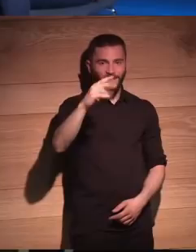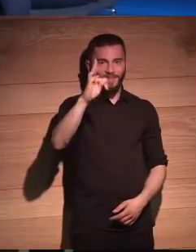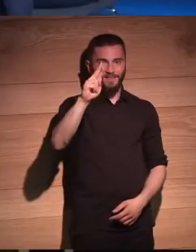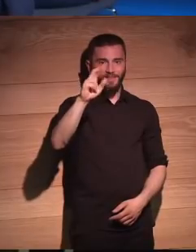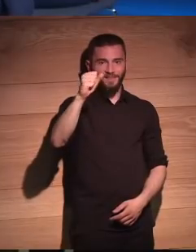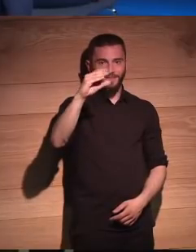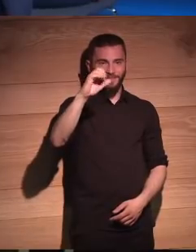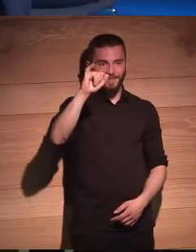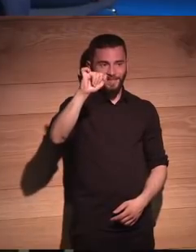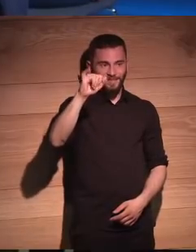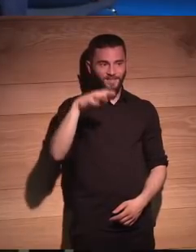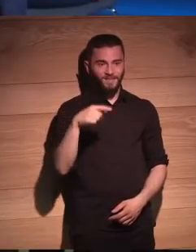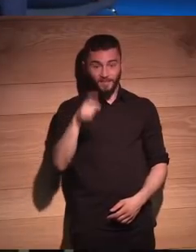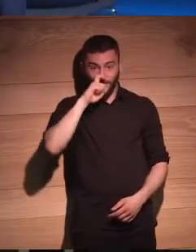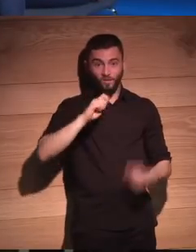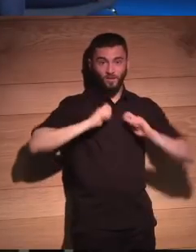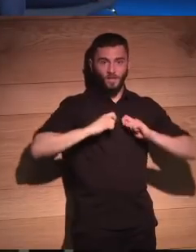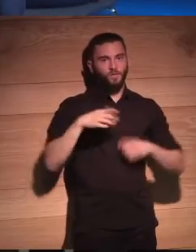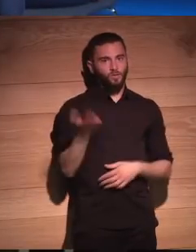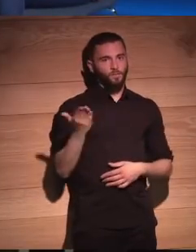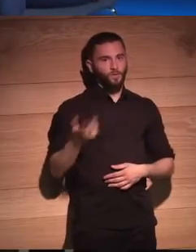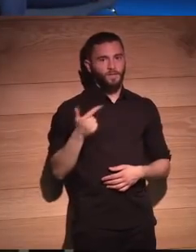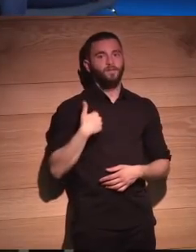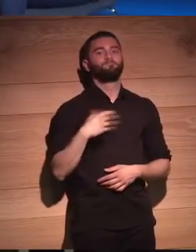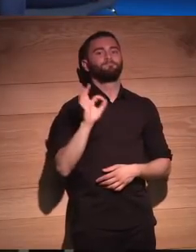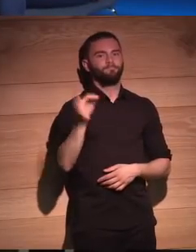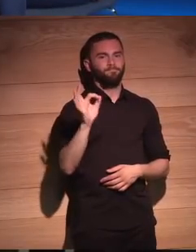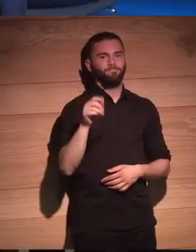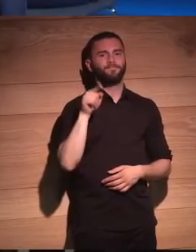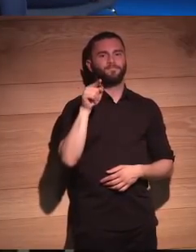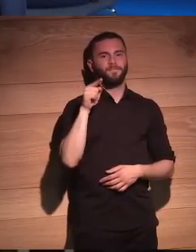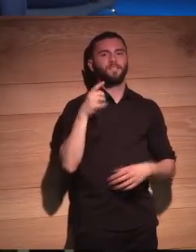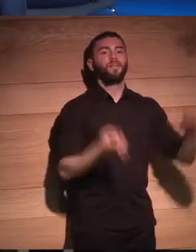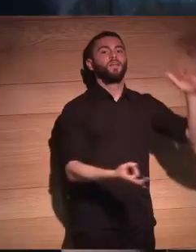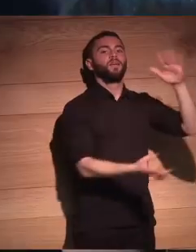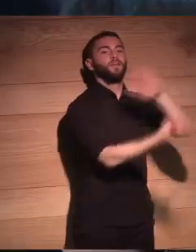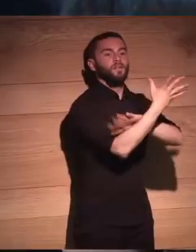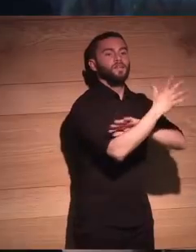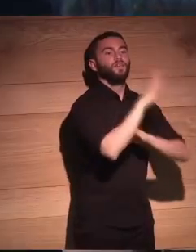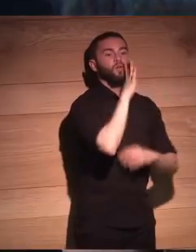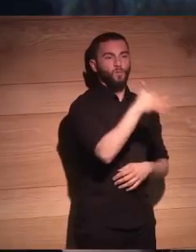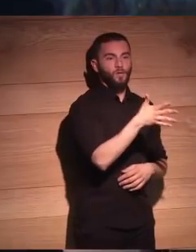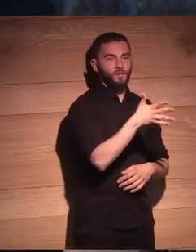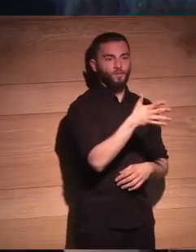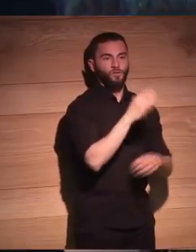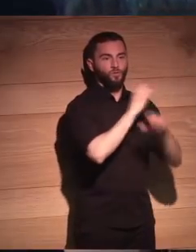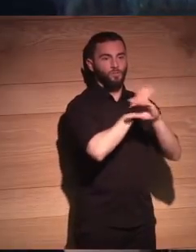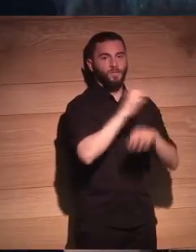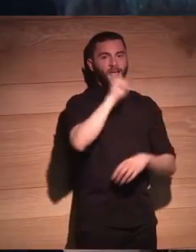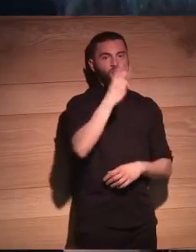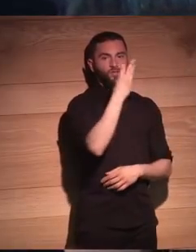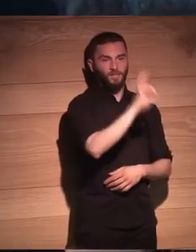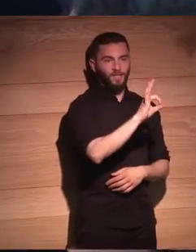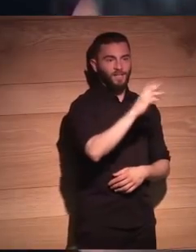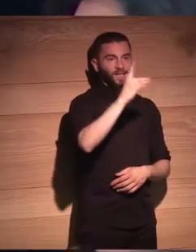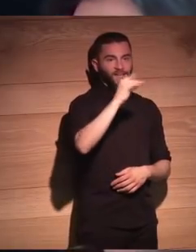galería de villanos de Dick Tracy, porque yo, por ejemplo, no había caído en ello y es evidente que sale de ahí, de ese cómic noir maravilloso de los años 30,